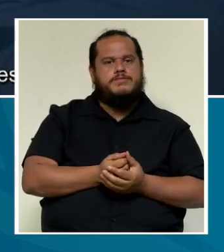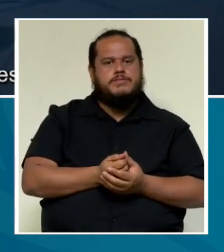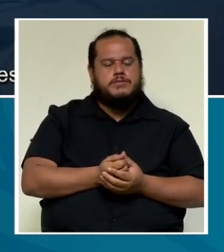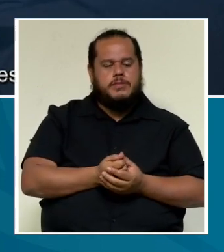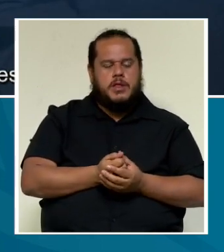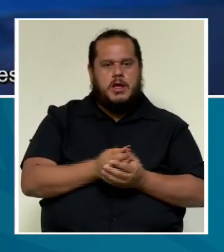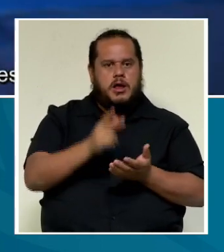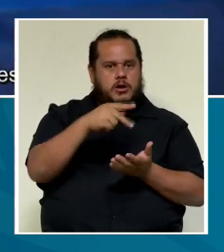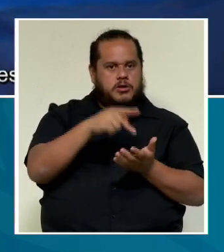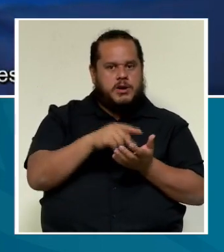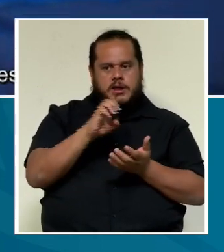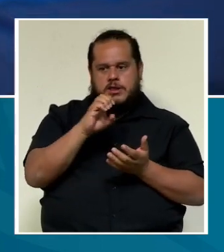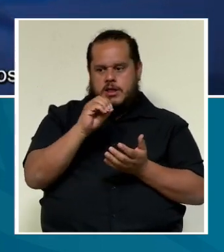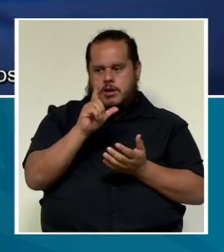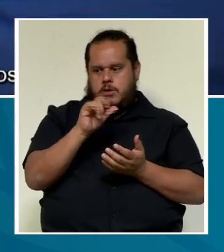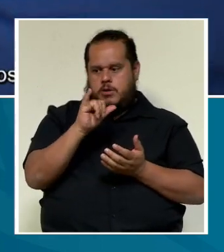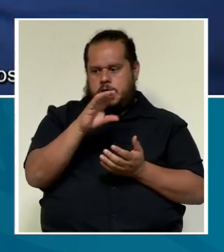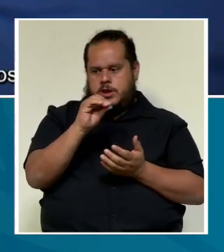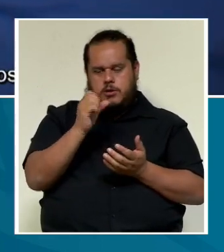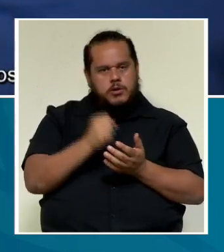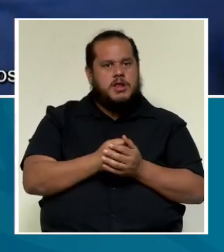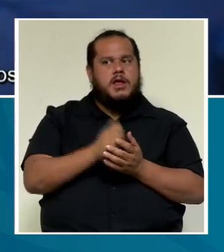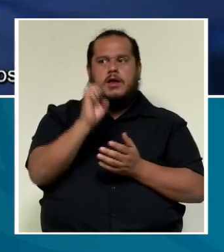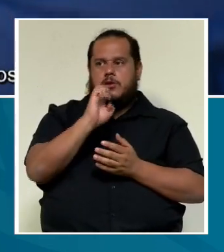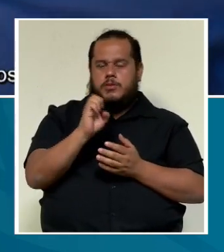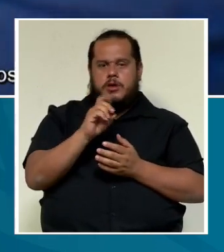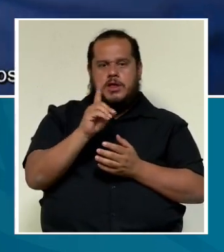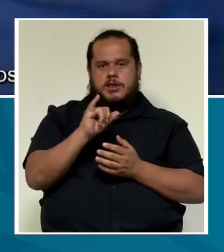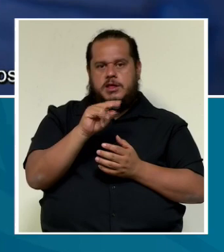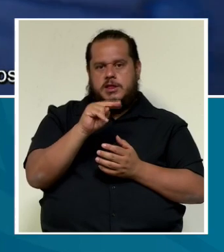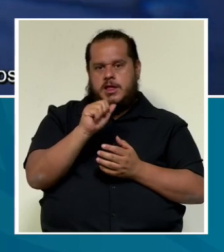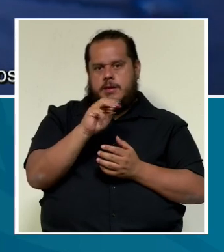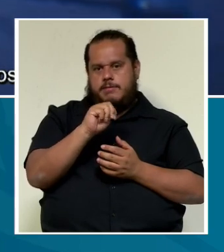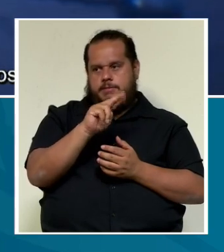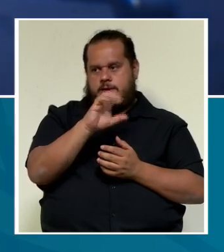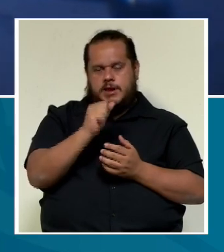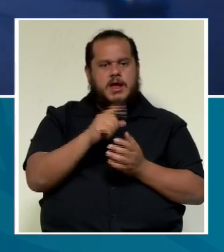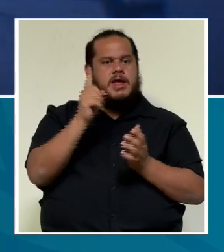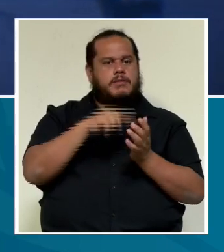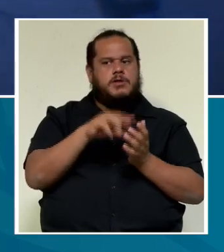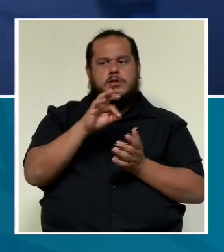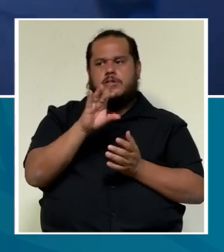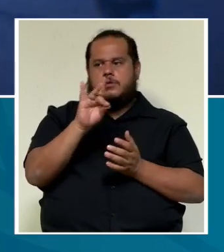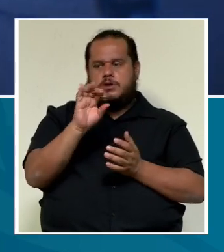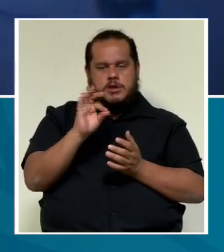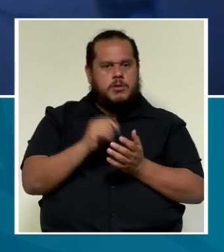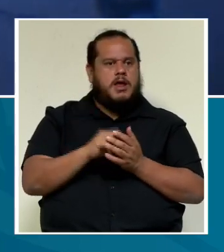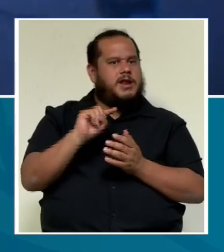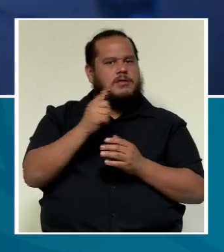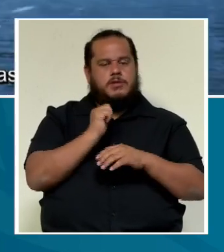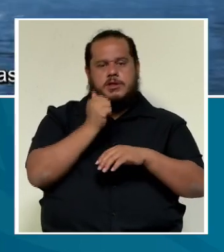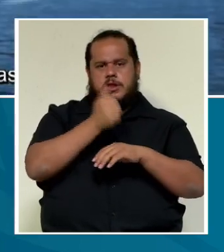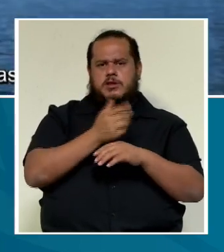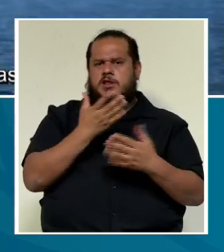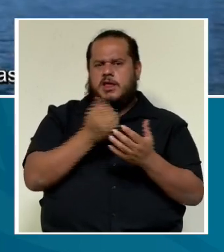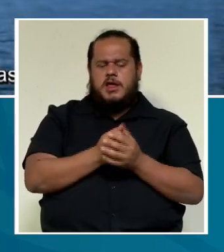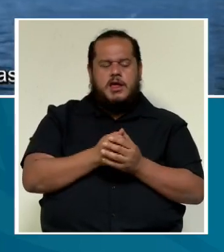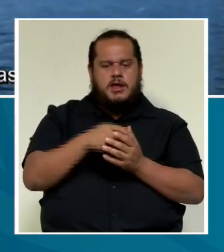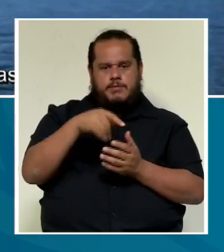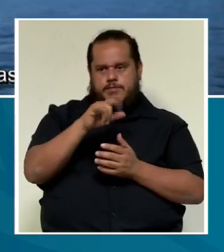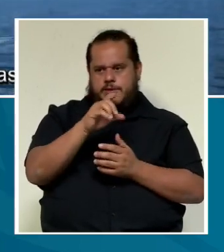Los parques eólicos europeos, bueno, inician en Dinamarca alrededor de 1989 por ahí, con las primeras instalaciones. Fueron instalaciones